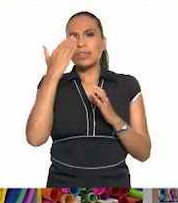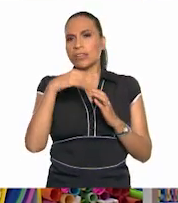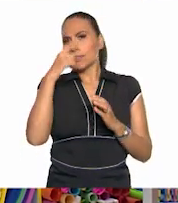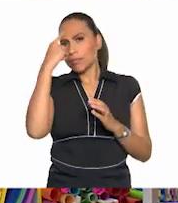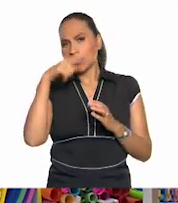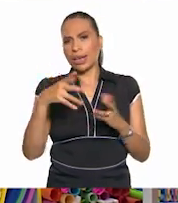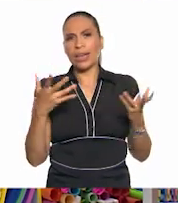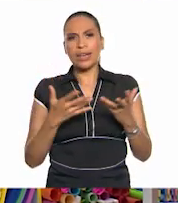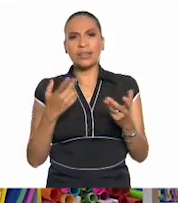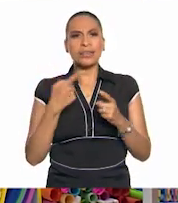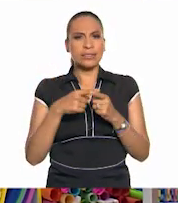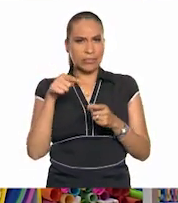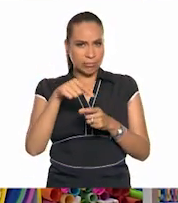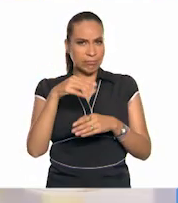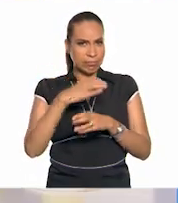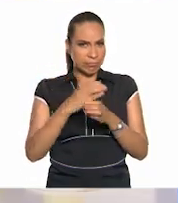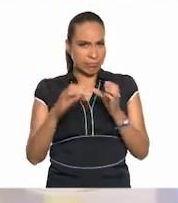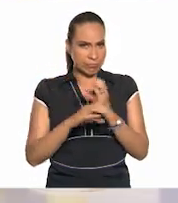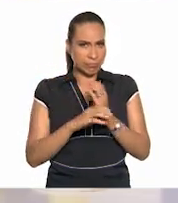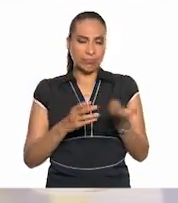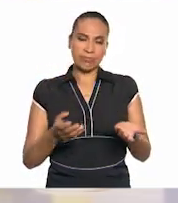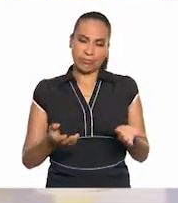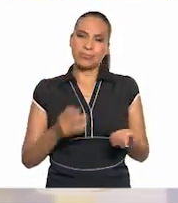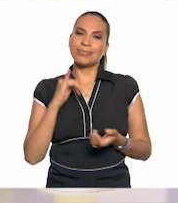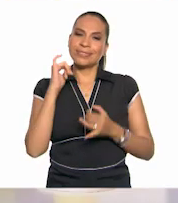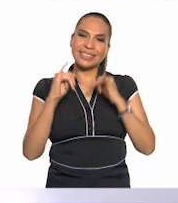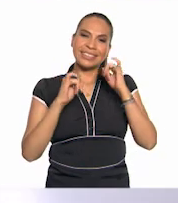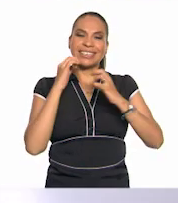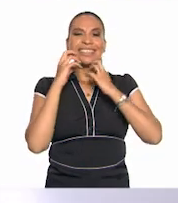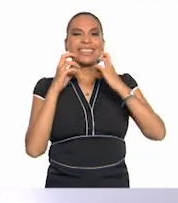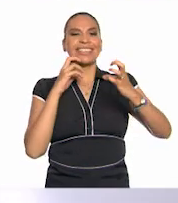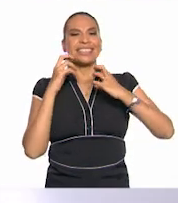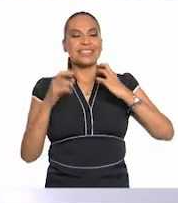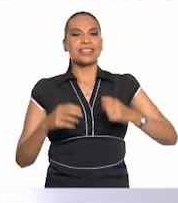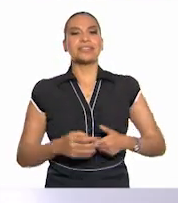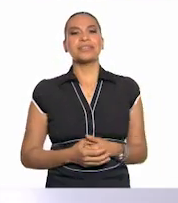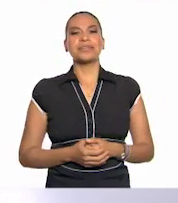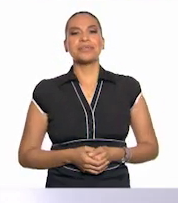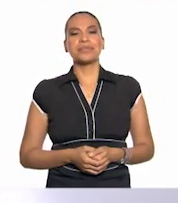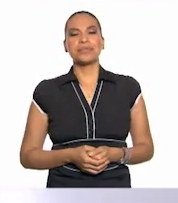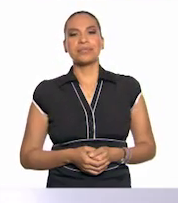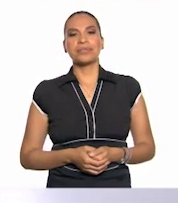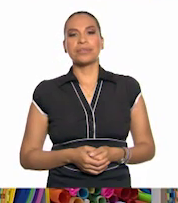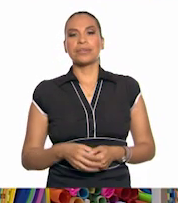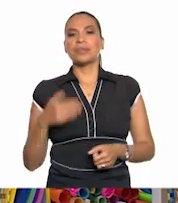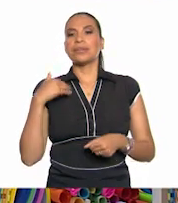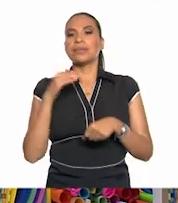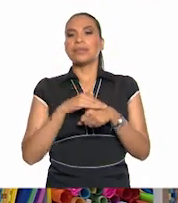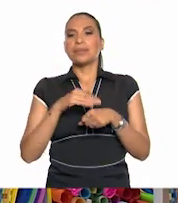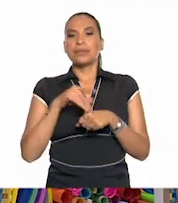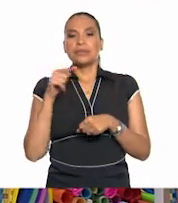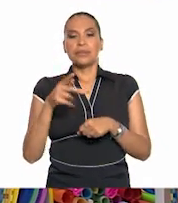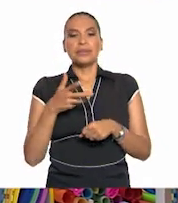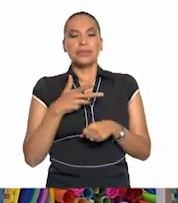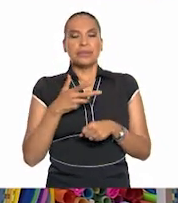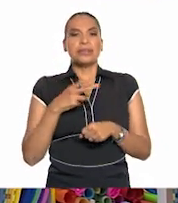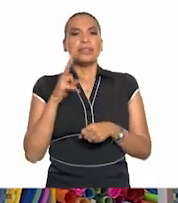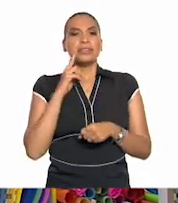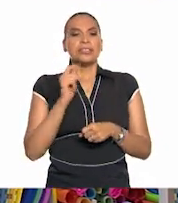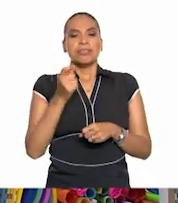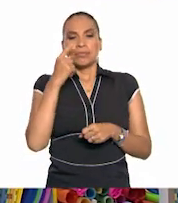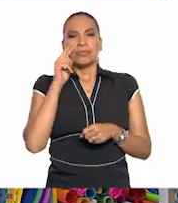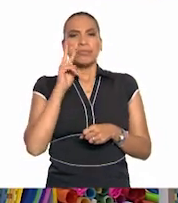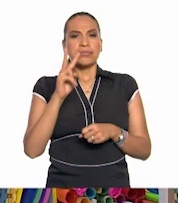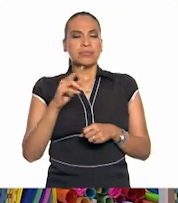acerca de la elaboración de estos. ¡Perfecto! ¿Sí? Sí. Vamos a ver qué hay en la cajita. Ahí está mi amigo, que... Está el amigo, lo vamos a dejar